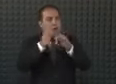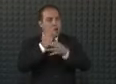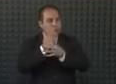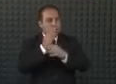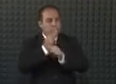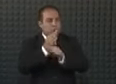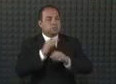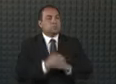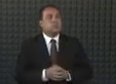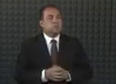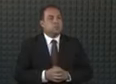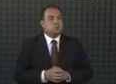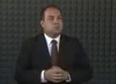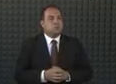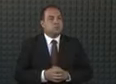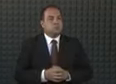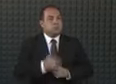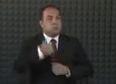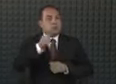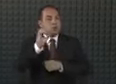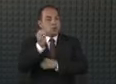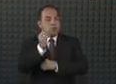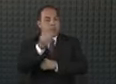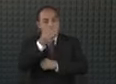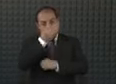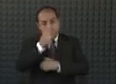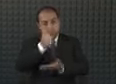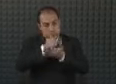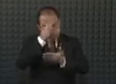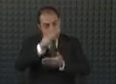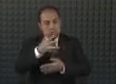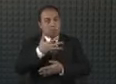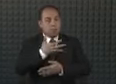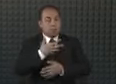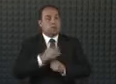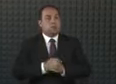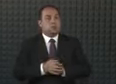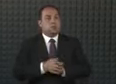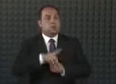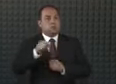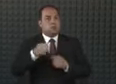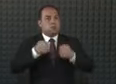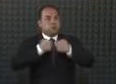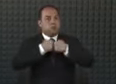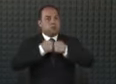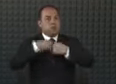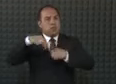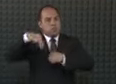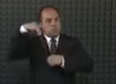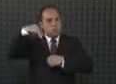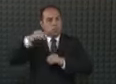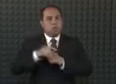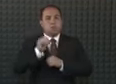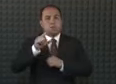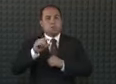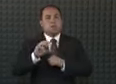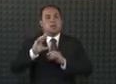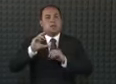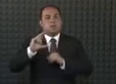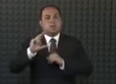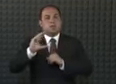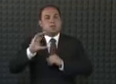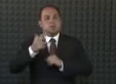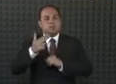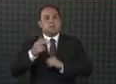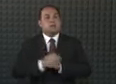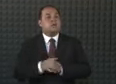mencionar, de que a principios de octubre prácticamente la Ciudad de México, después de la frontera norte y también de Chiapas,